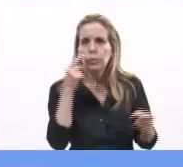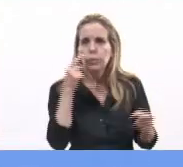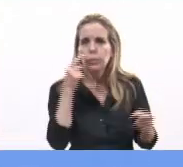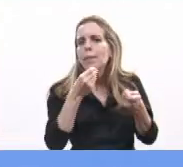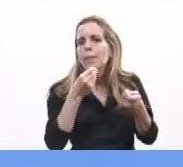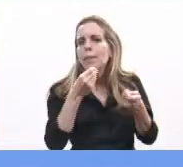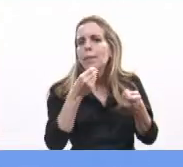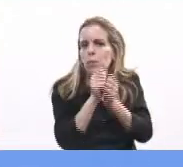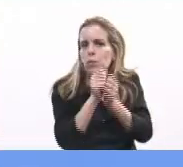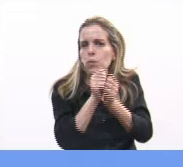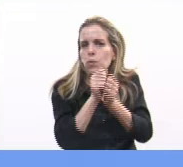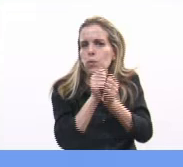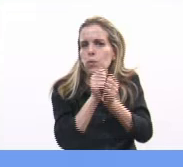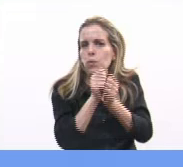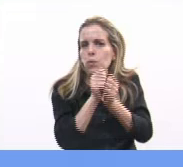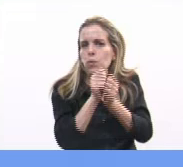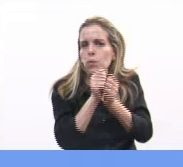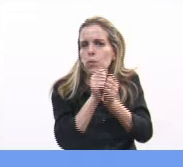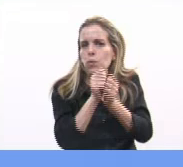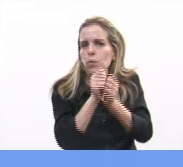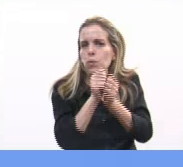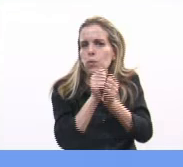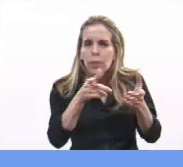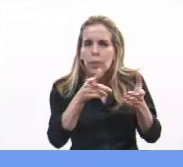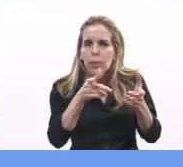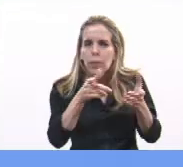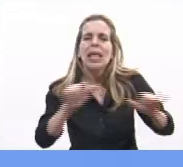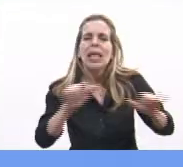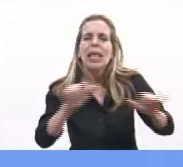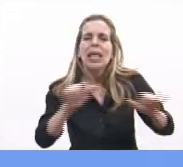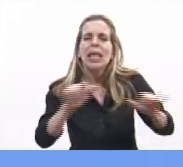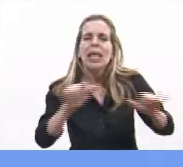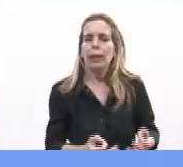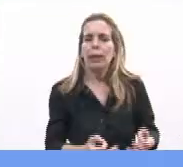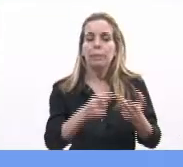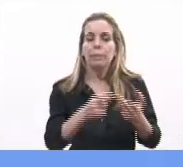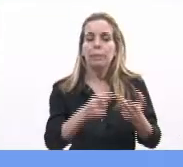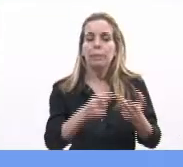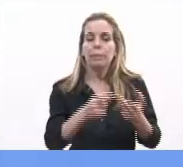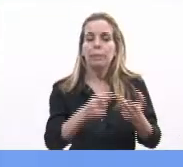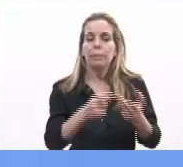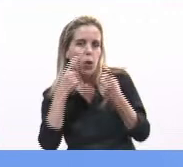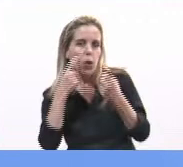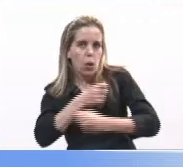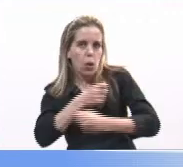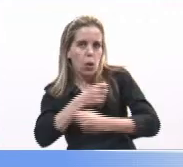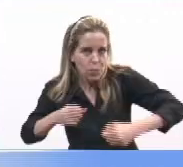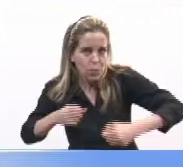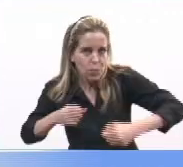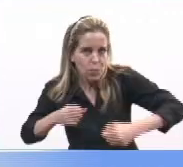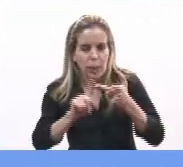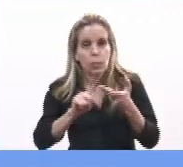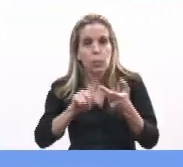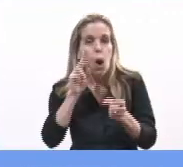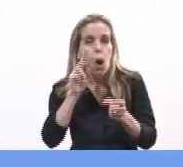saludables promoción de una dieta saludable prevención y control de sobrepeso y obesidad vigilancia